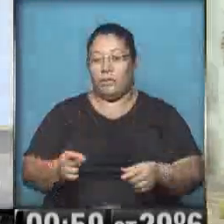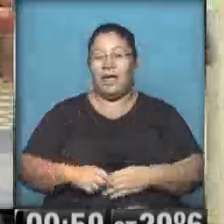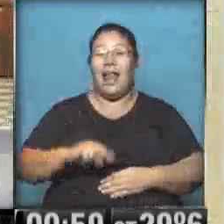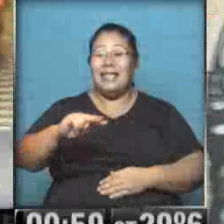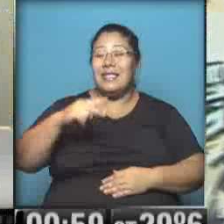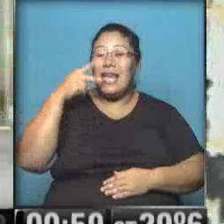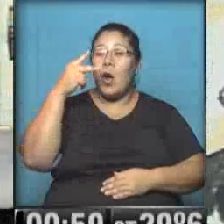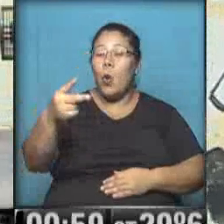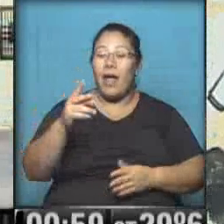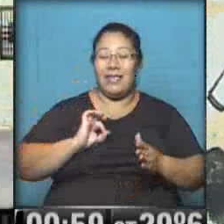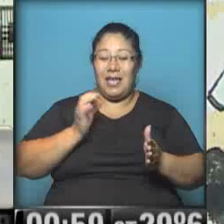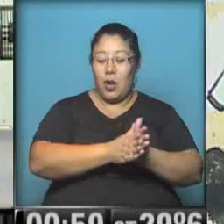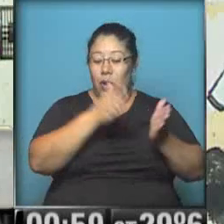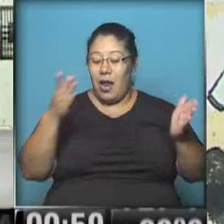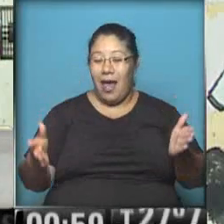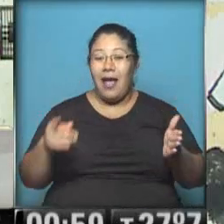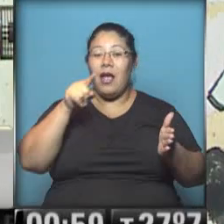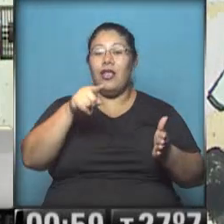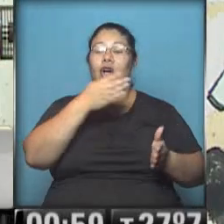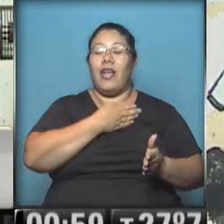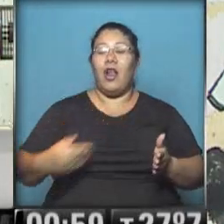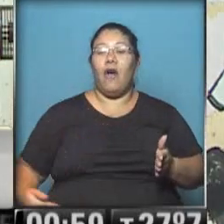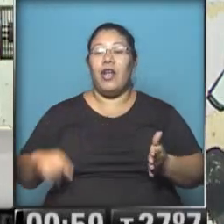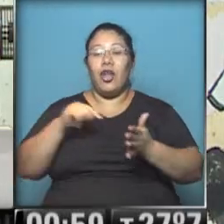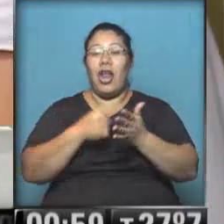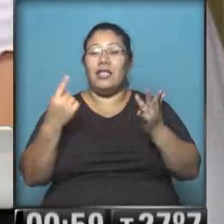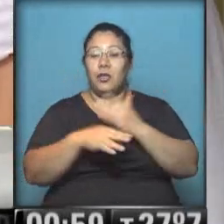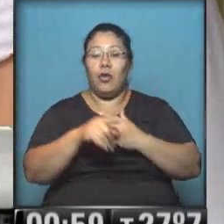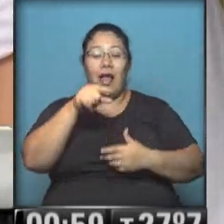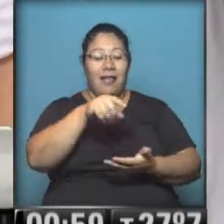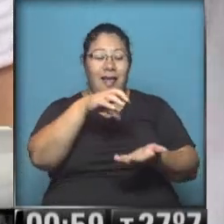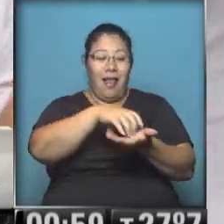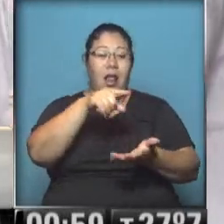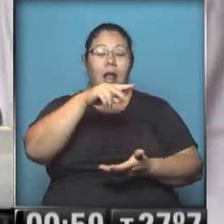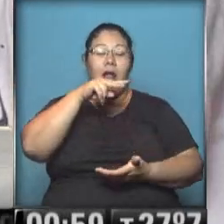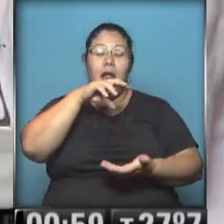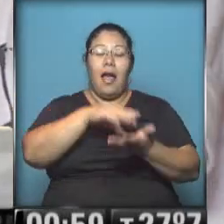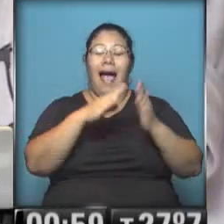clausura en el año que el gobierno de la Ciudad de Buenos Aires realiza a la Casa Víctor Jara.